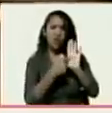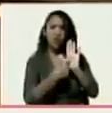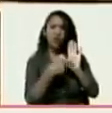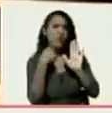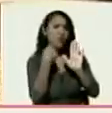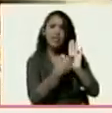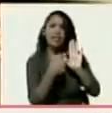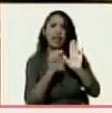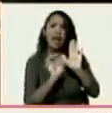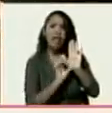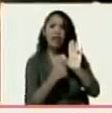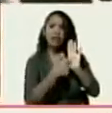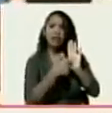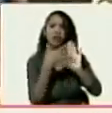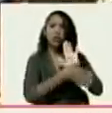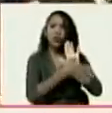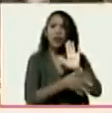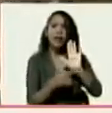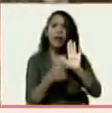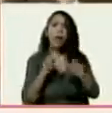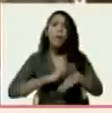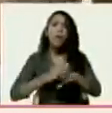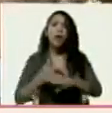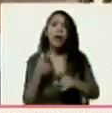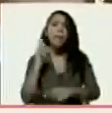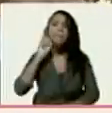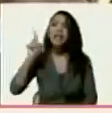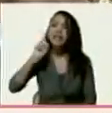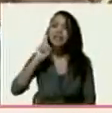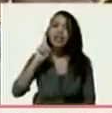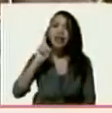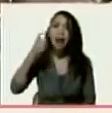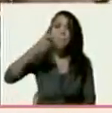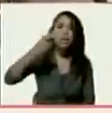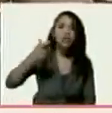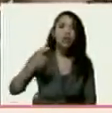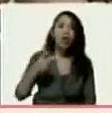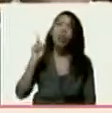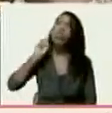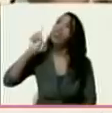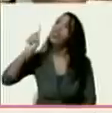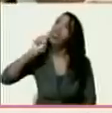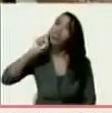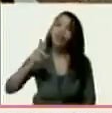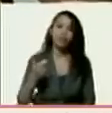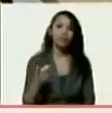Eso no aparece aquí, le cayeron a mentiras a su gente y siguen cayendo la mentira a su gente.